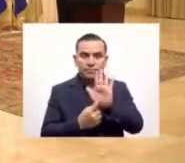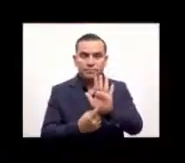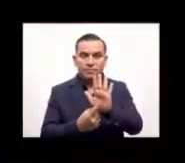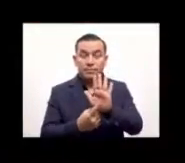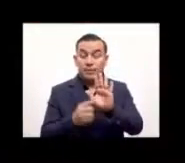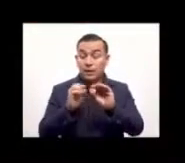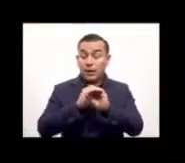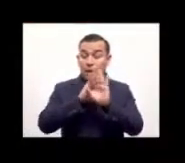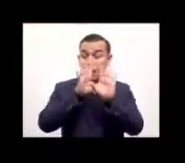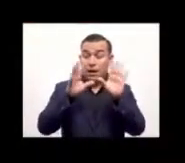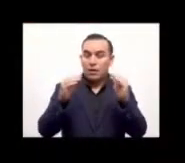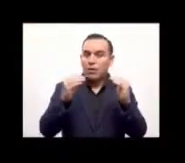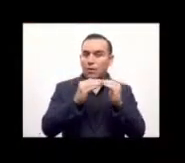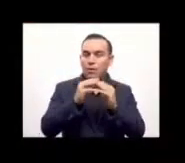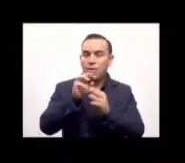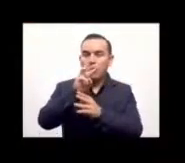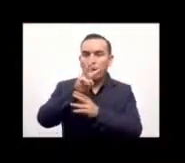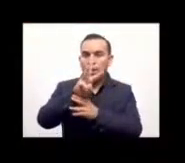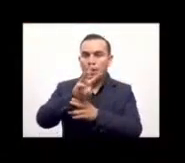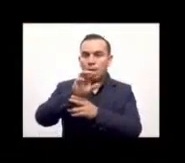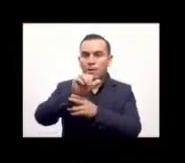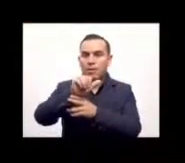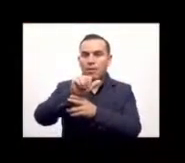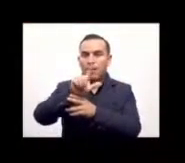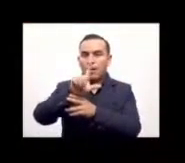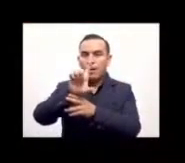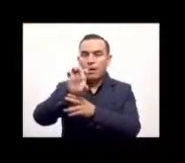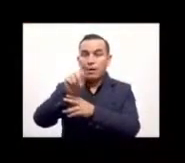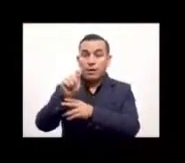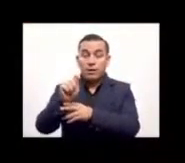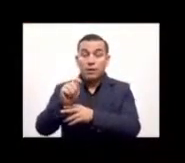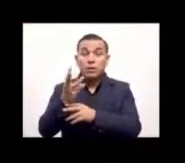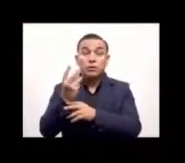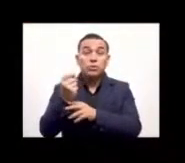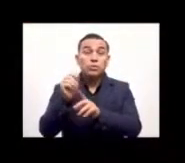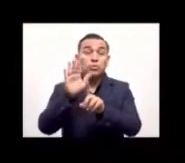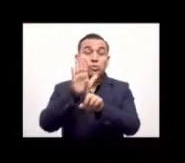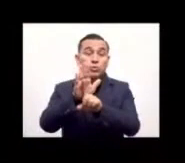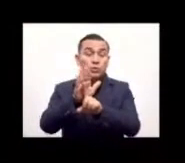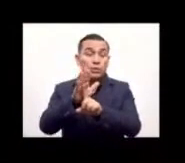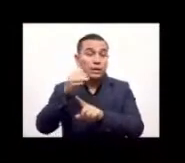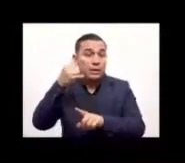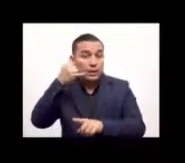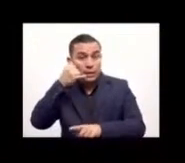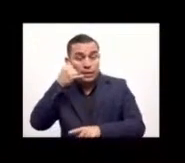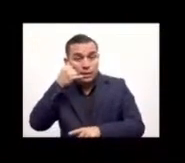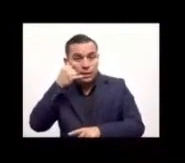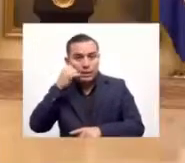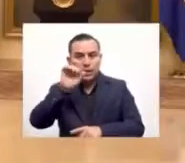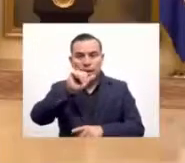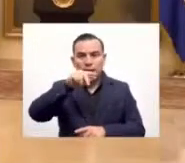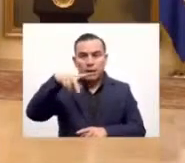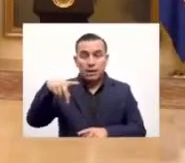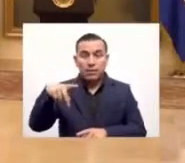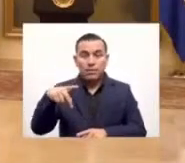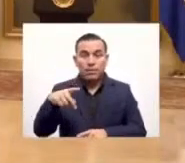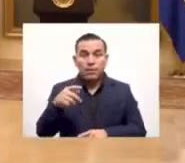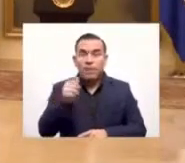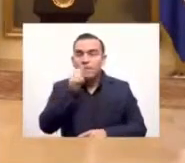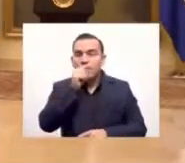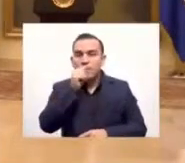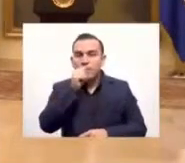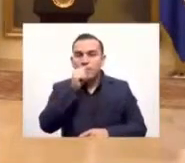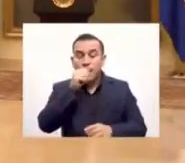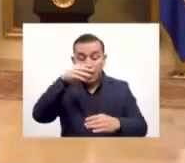Tethers, que es la stablecoin asociada al dólar, o te va a entregar dólares físicos. Hay muchas preguntas